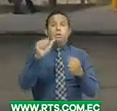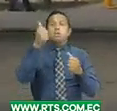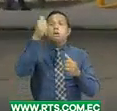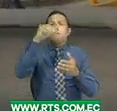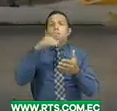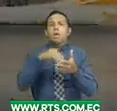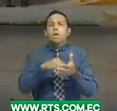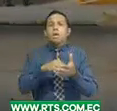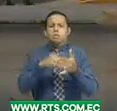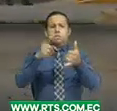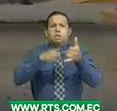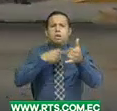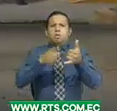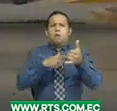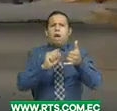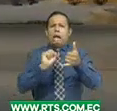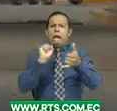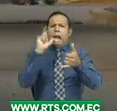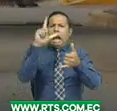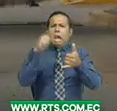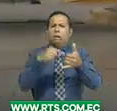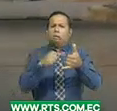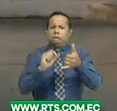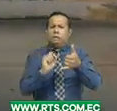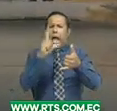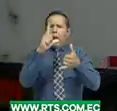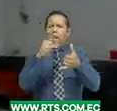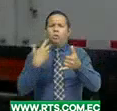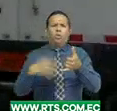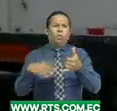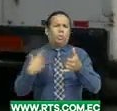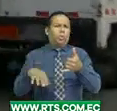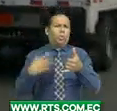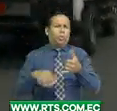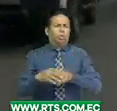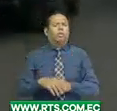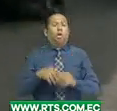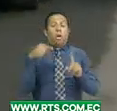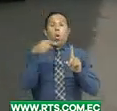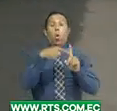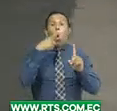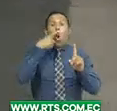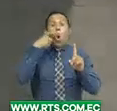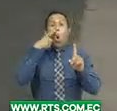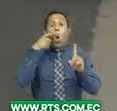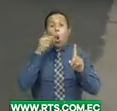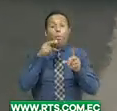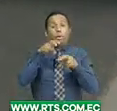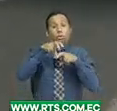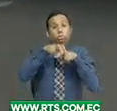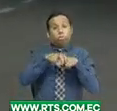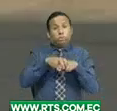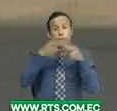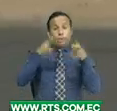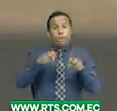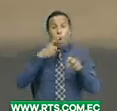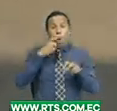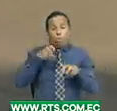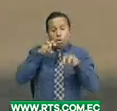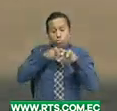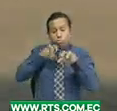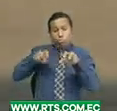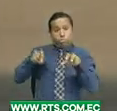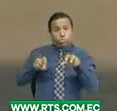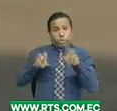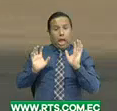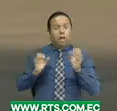desaparecieron, pero las inconsistencias en las declaraciones proporcionadas por el conductor del camión y los dos custodios los convierten